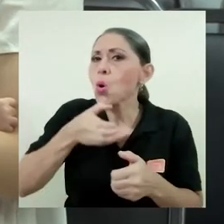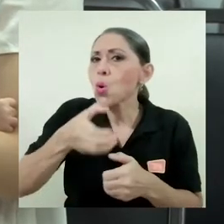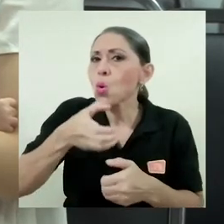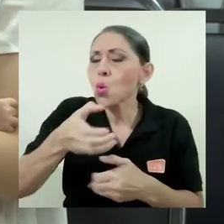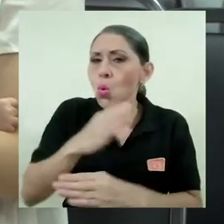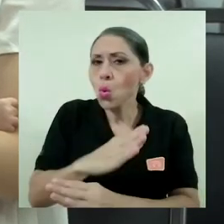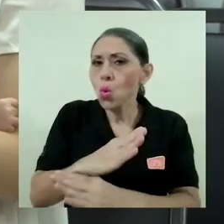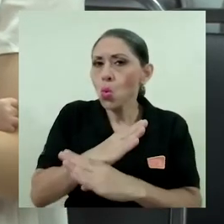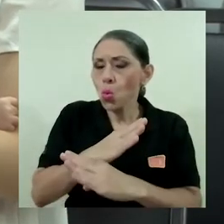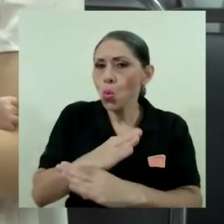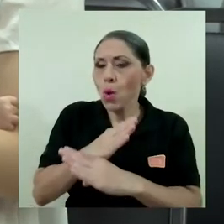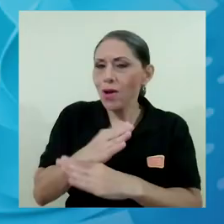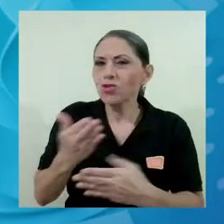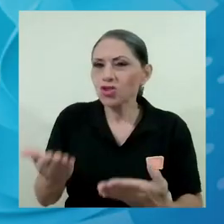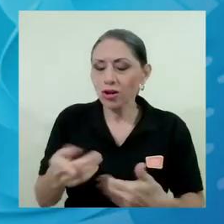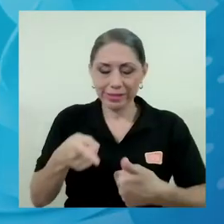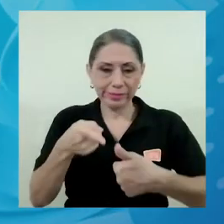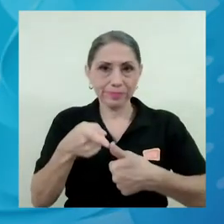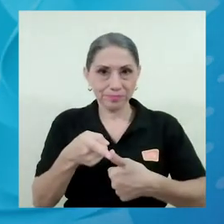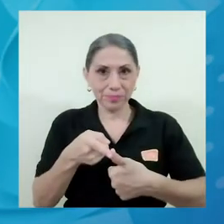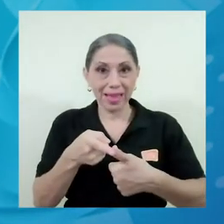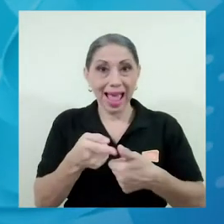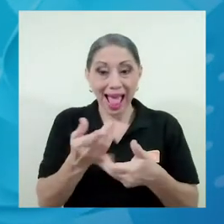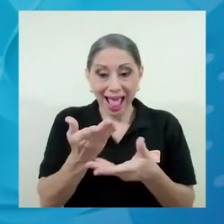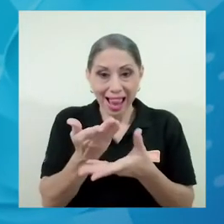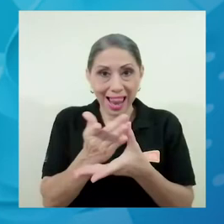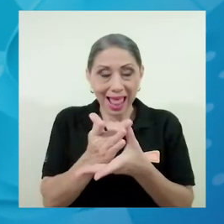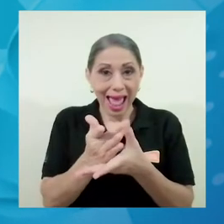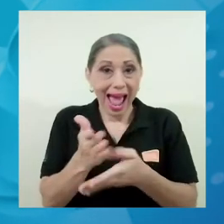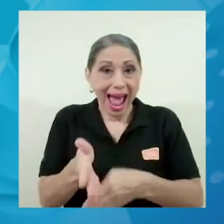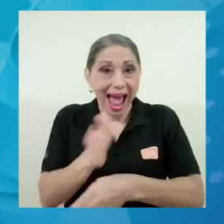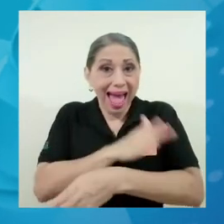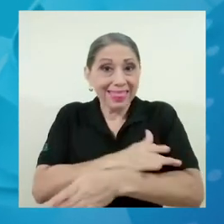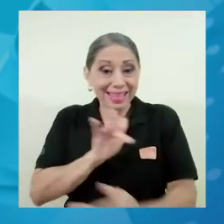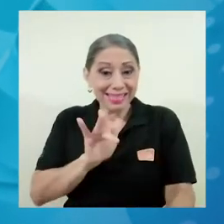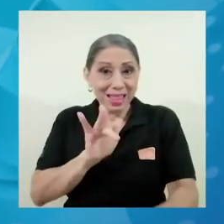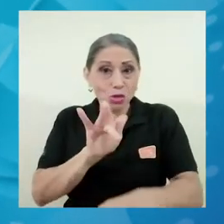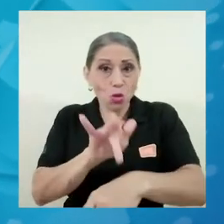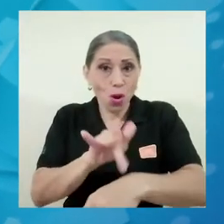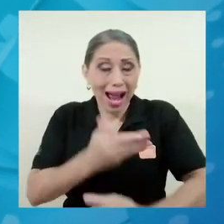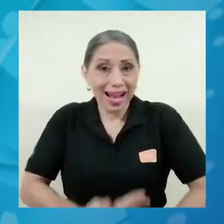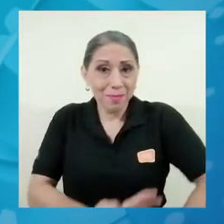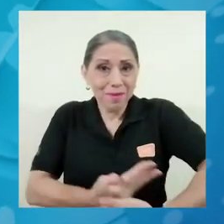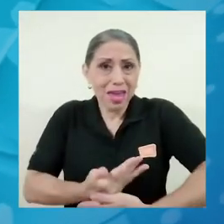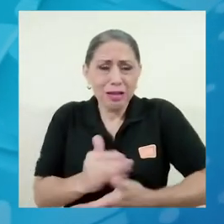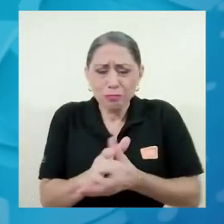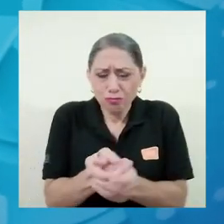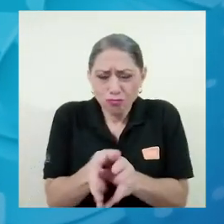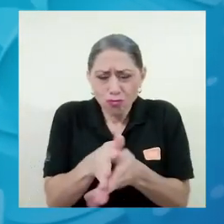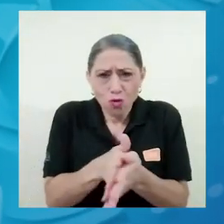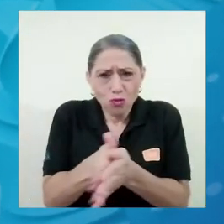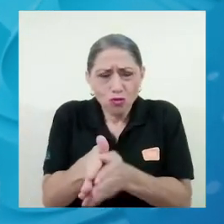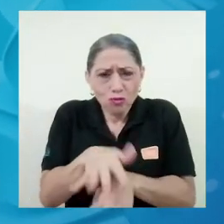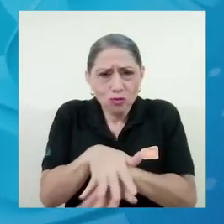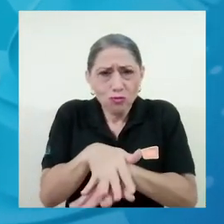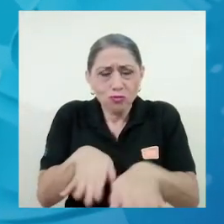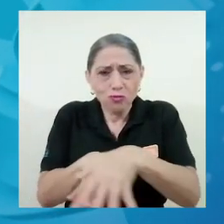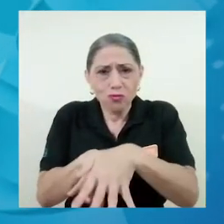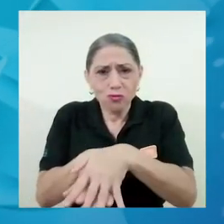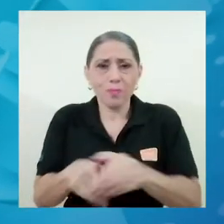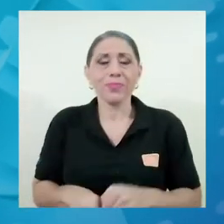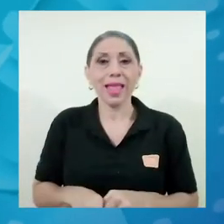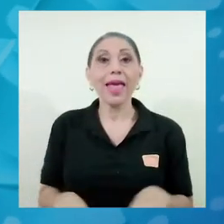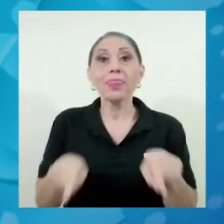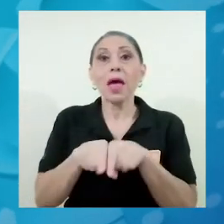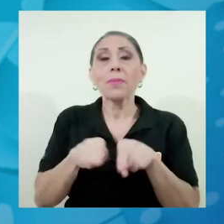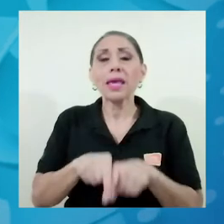siguientes precauciones. Extremar el lavado de manos antes de tocar al bebé. Aplicar el protocolo